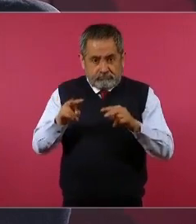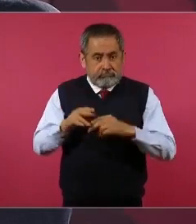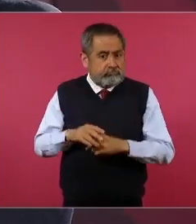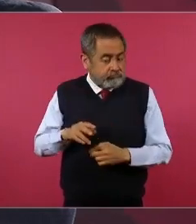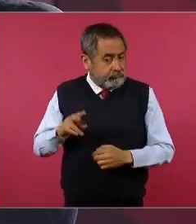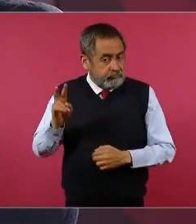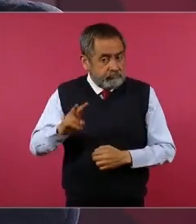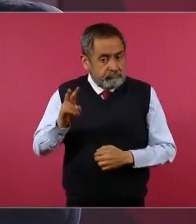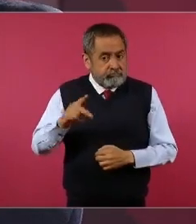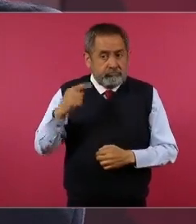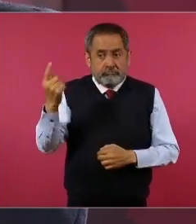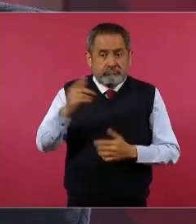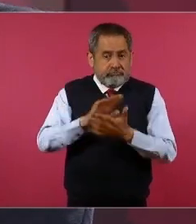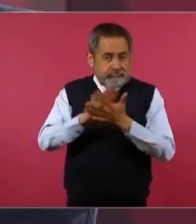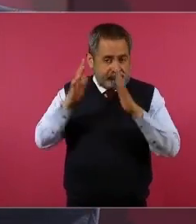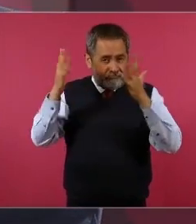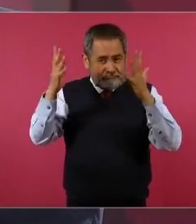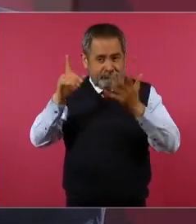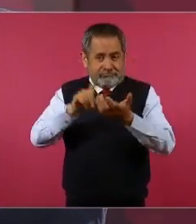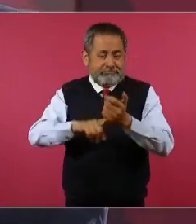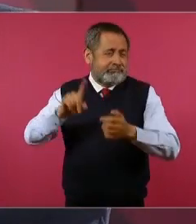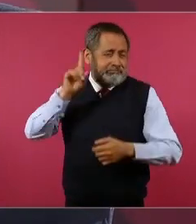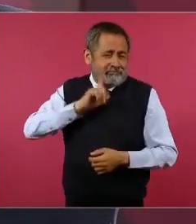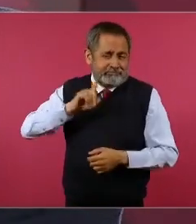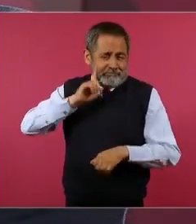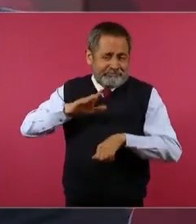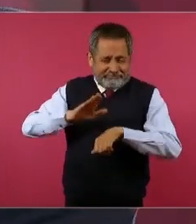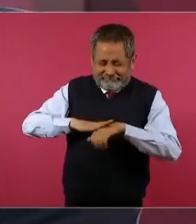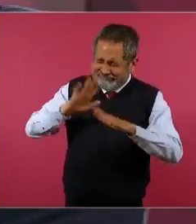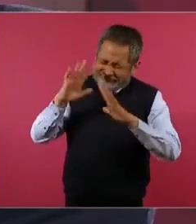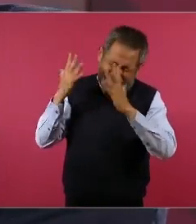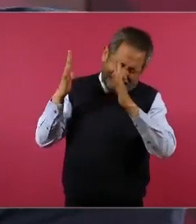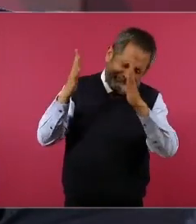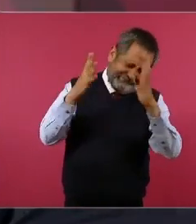quienes aplauden más son las mujeres.